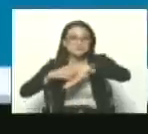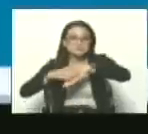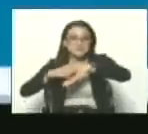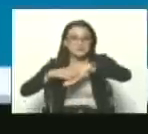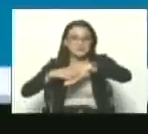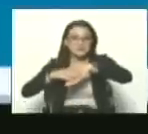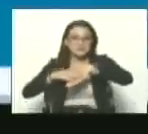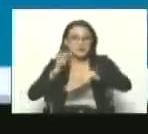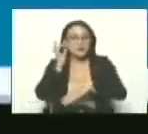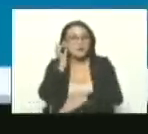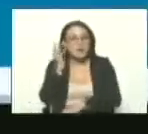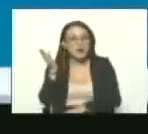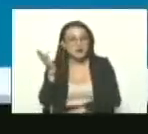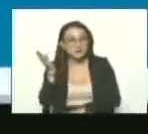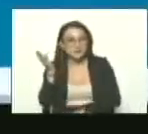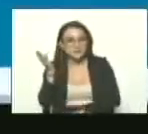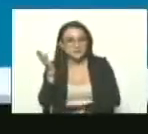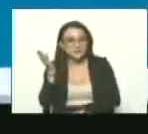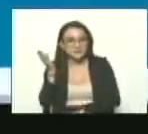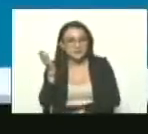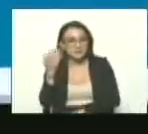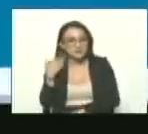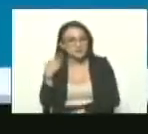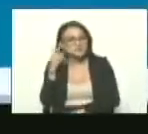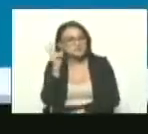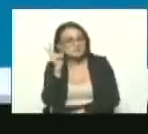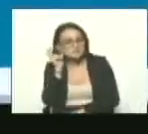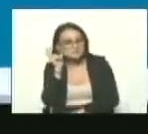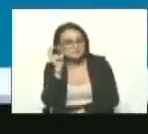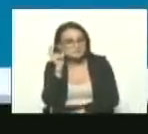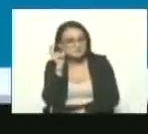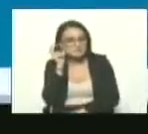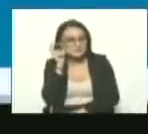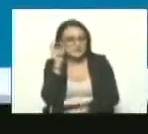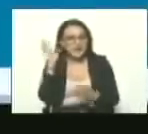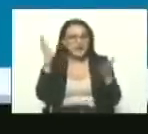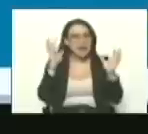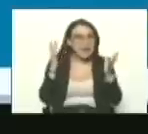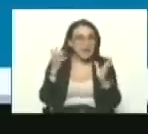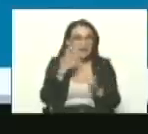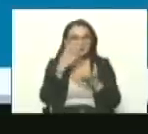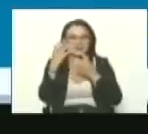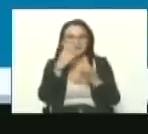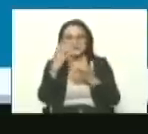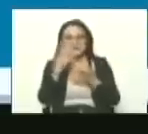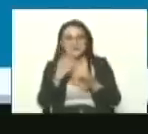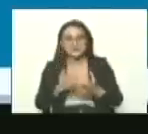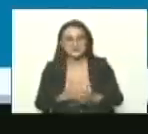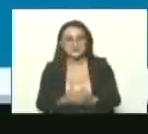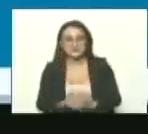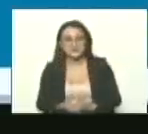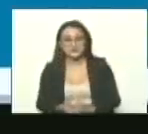ahí, entre lo que escuché en medio del alboroto y la gritería,